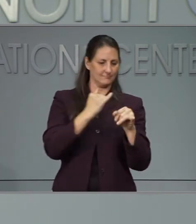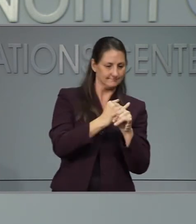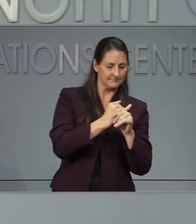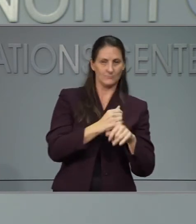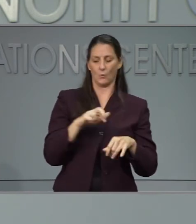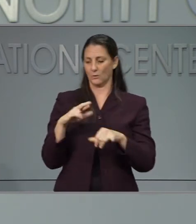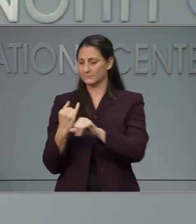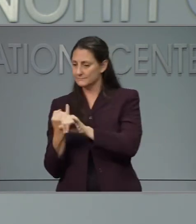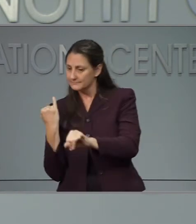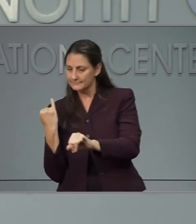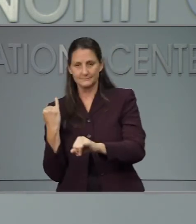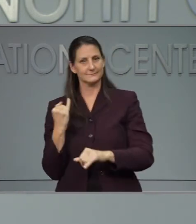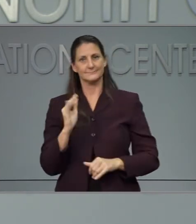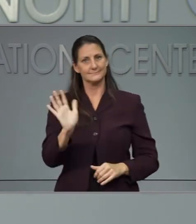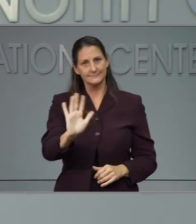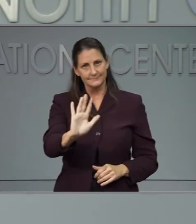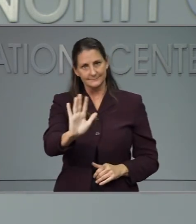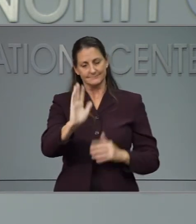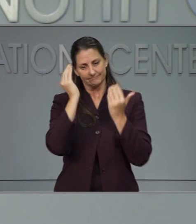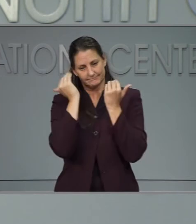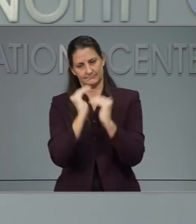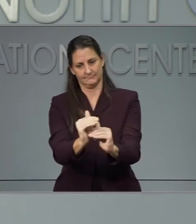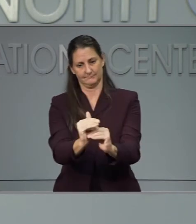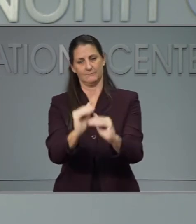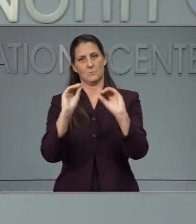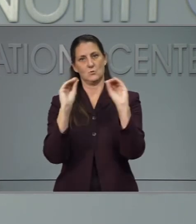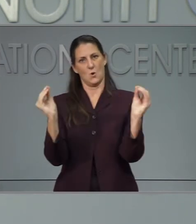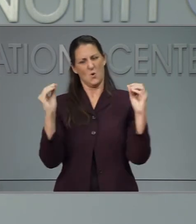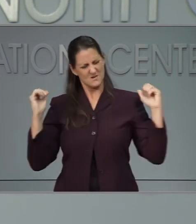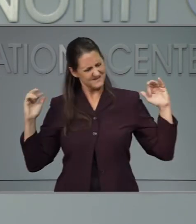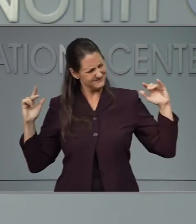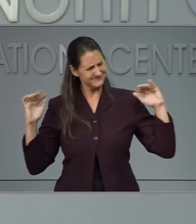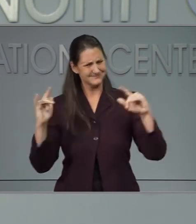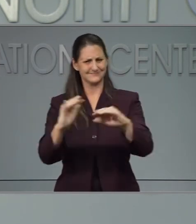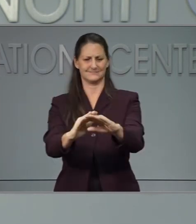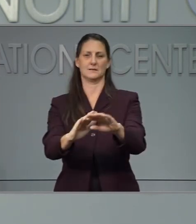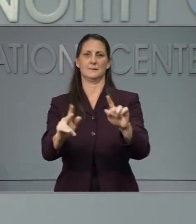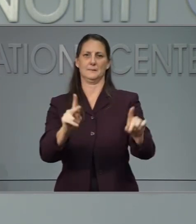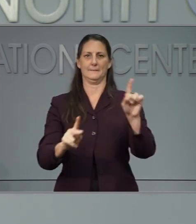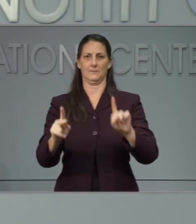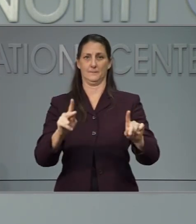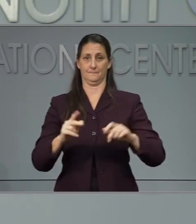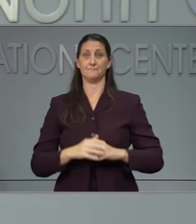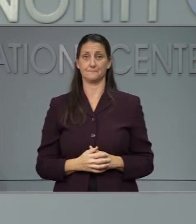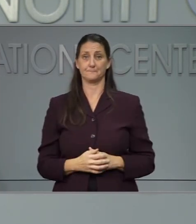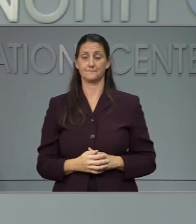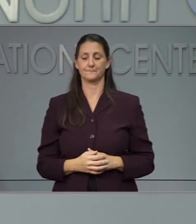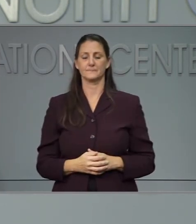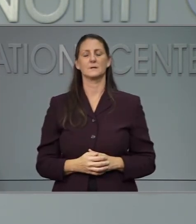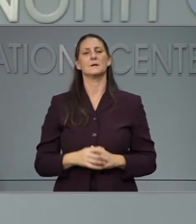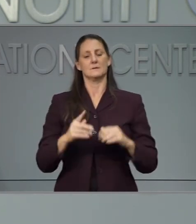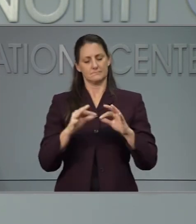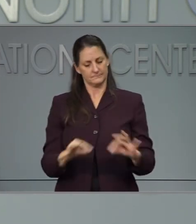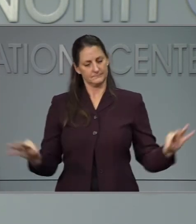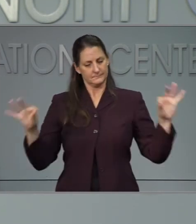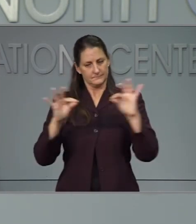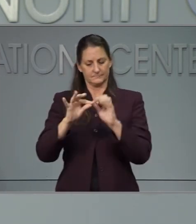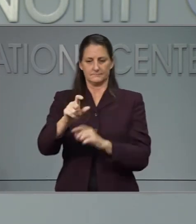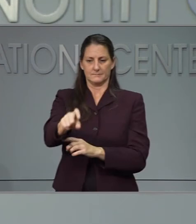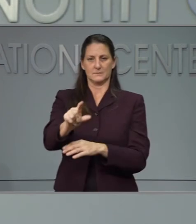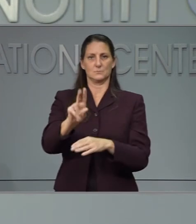hagan y queremos que las personas utilicen mascarillas, mantengan su distancia social. Para hacer